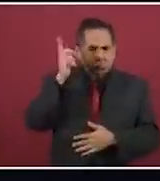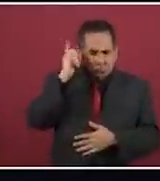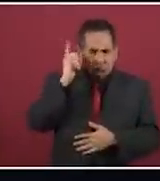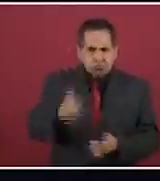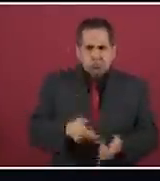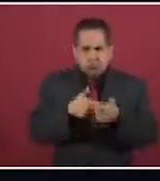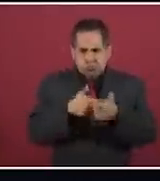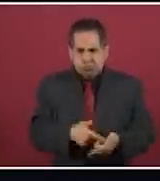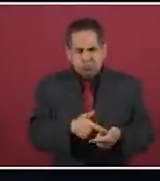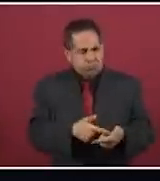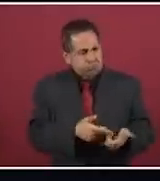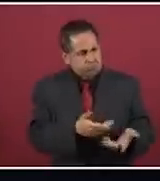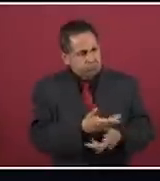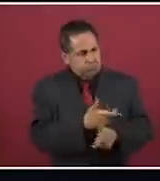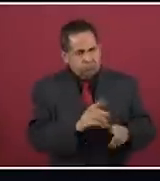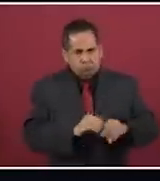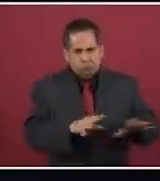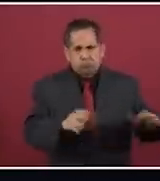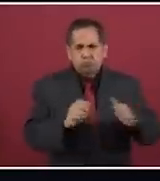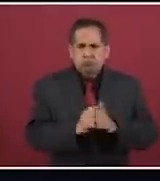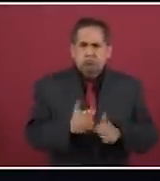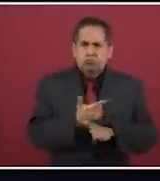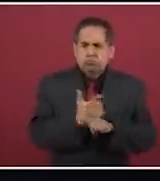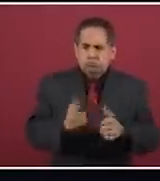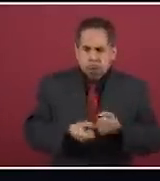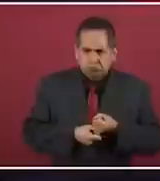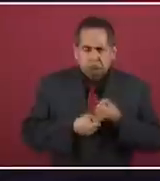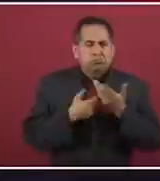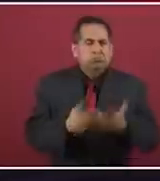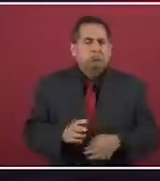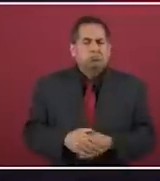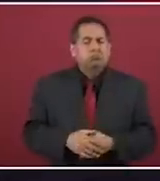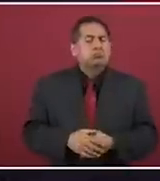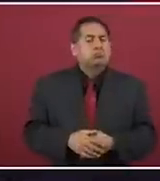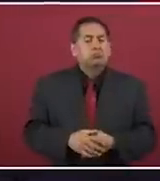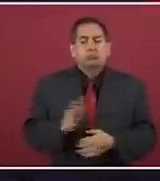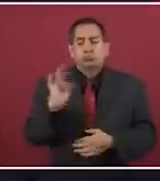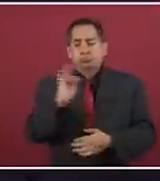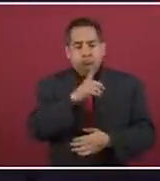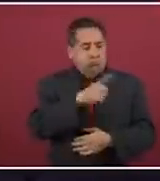manifestando con libertad quienes no están